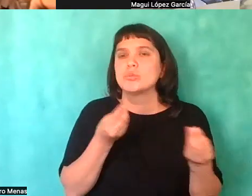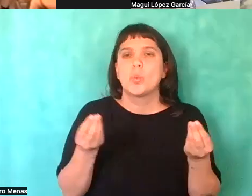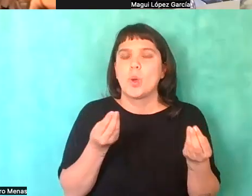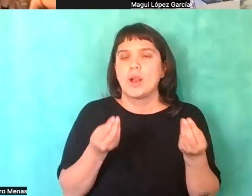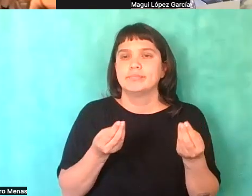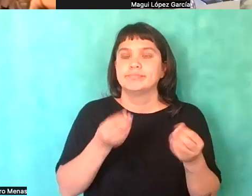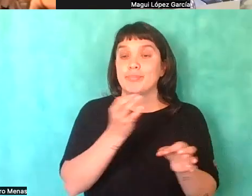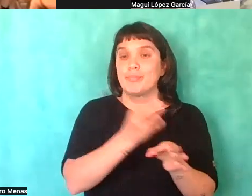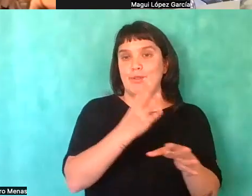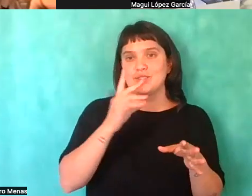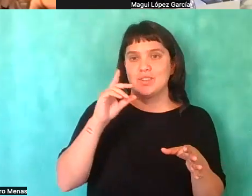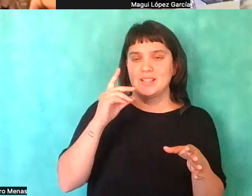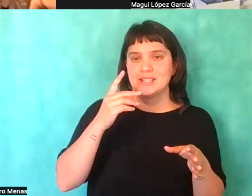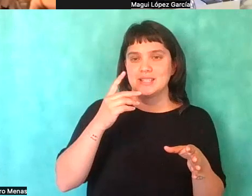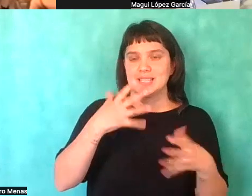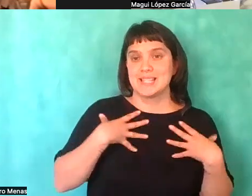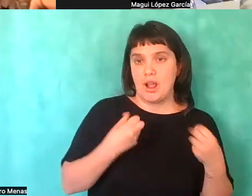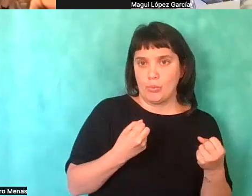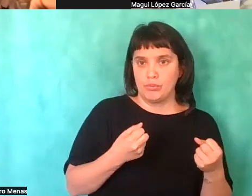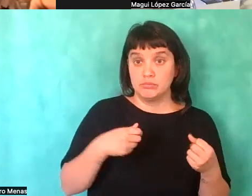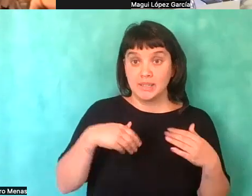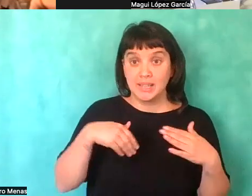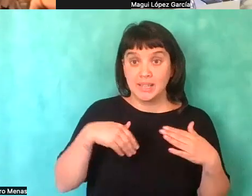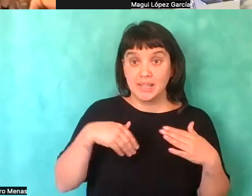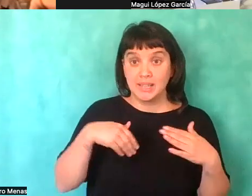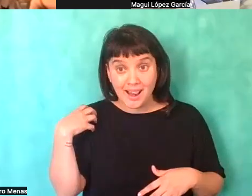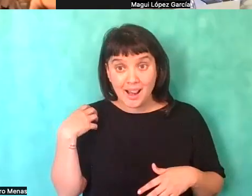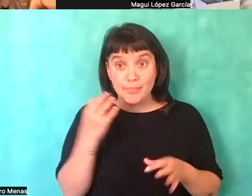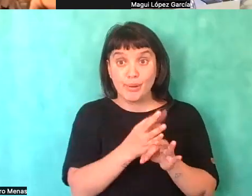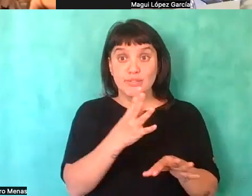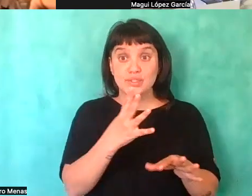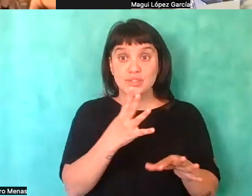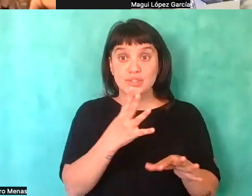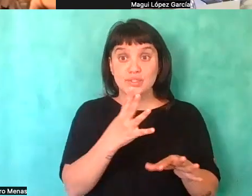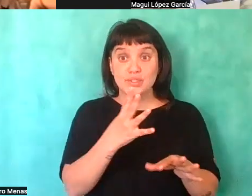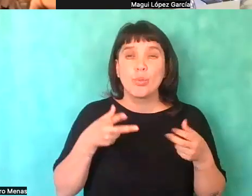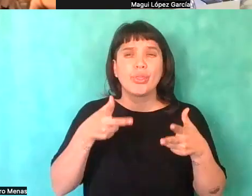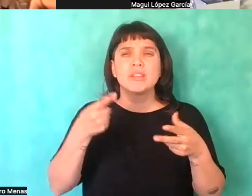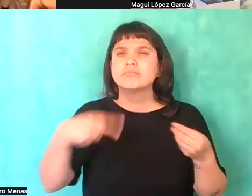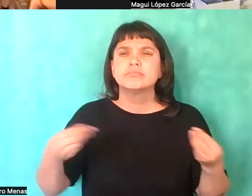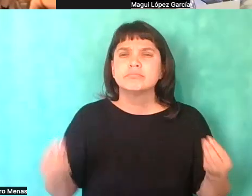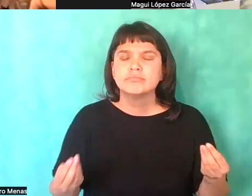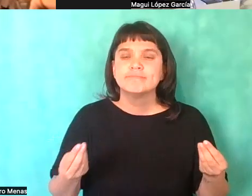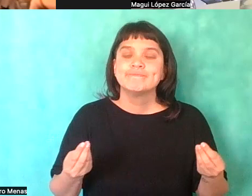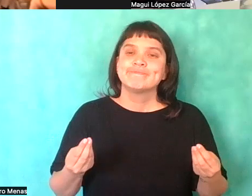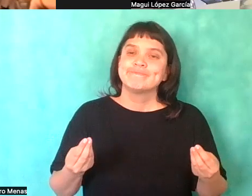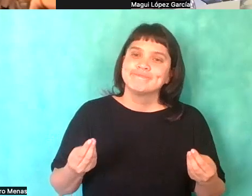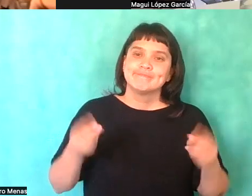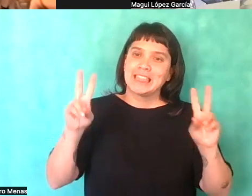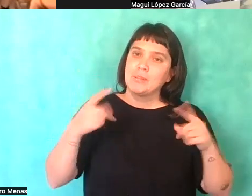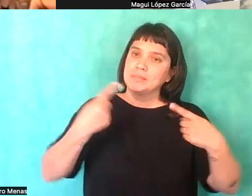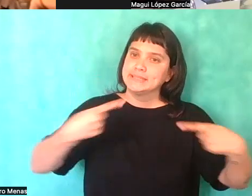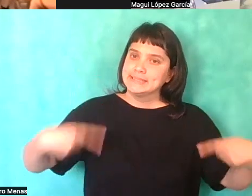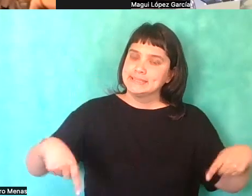y esos profesionales de la salud suelen decir cosas que no son ciertas respecto de la